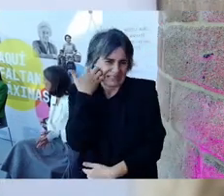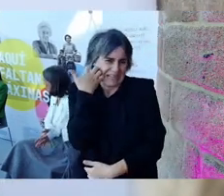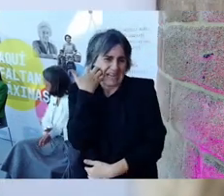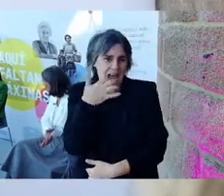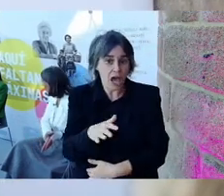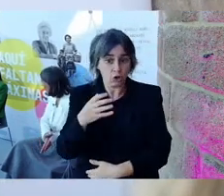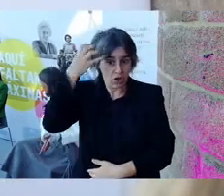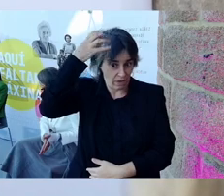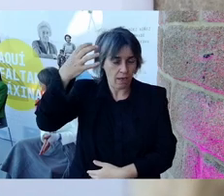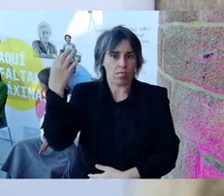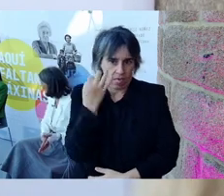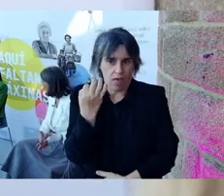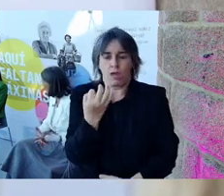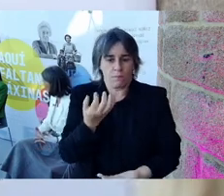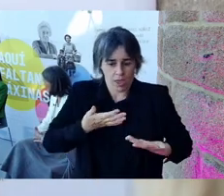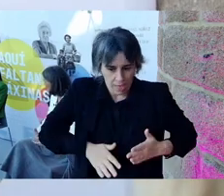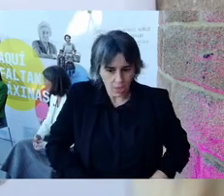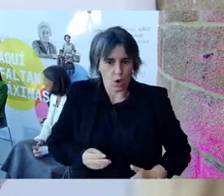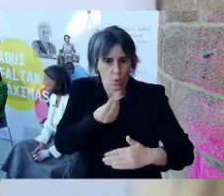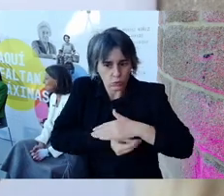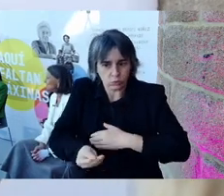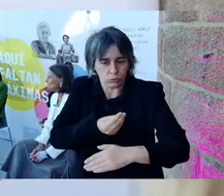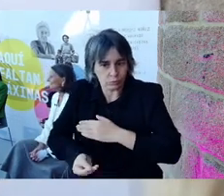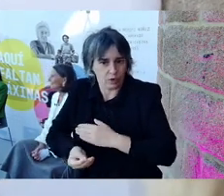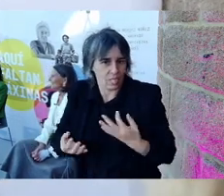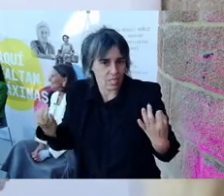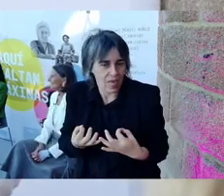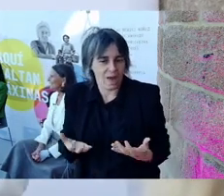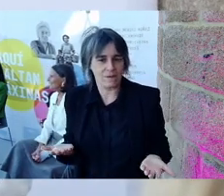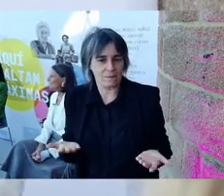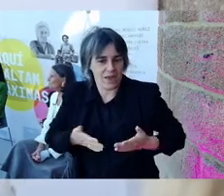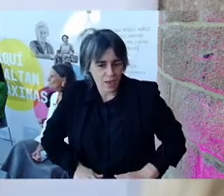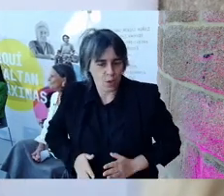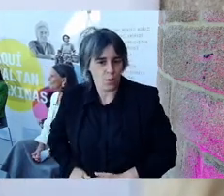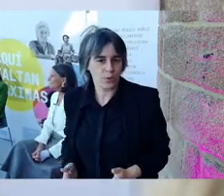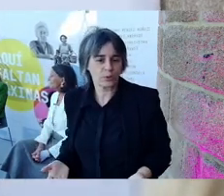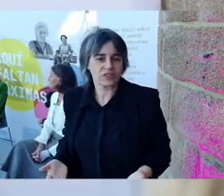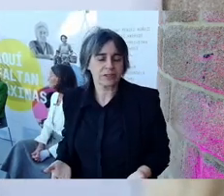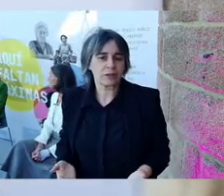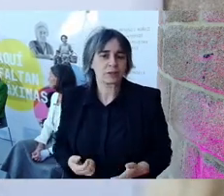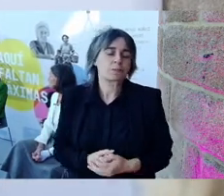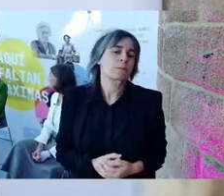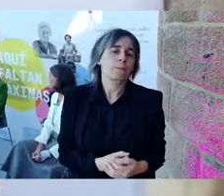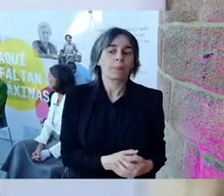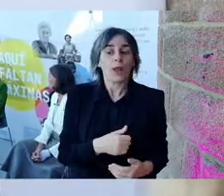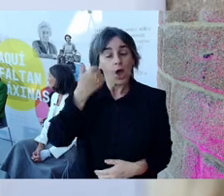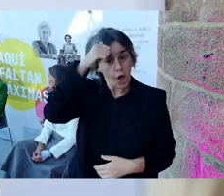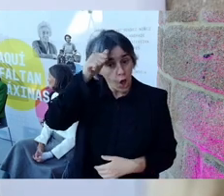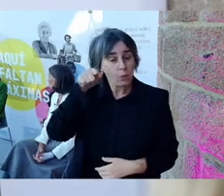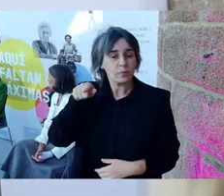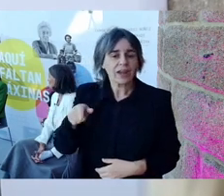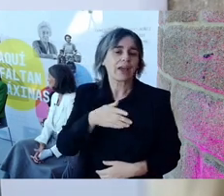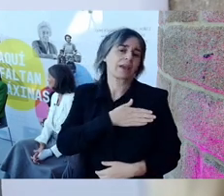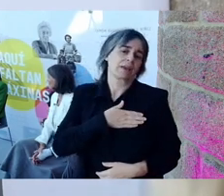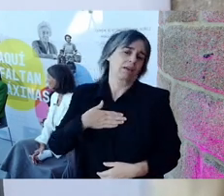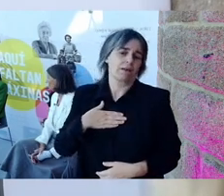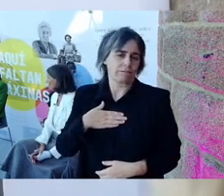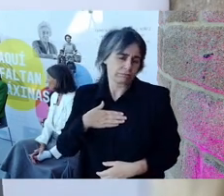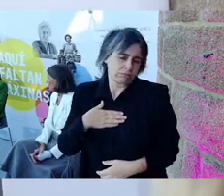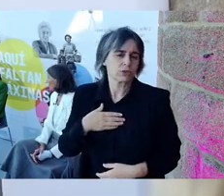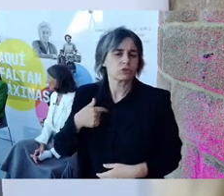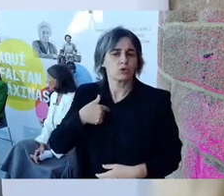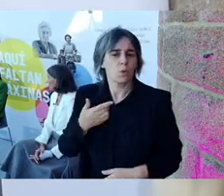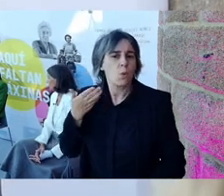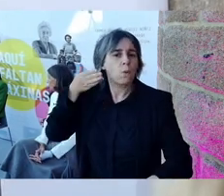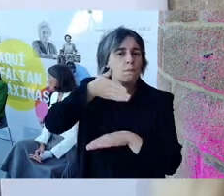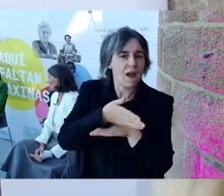máxima para un rey, porque los reyes se tenían que reproducir, porque tenían que producir un heredero al trono, ¿no? Era un hombre que se quería ir a las cruzadas cuando